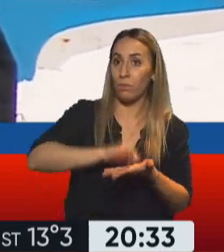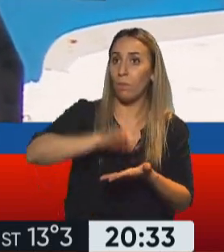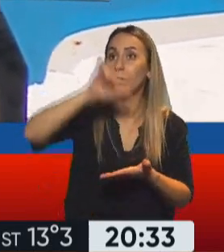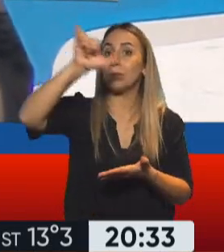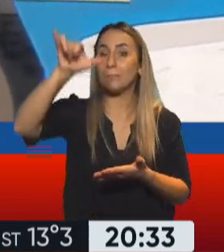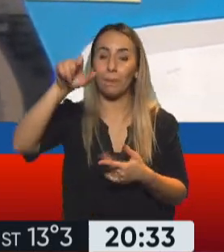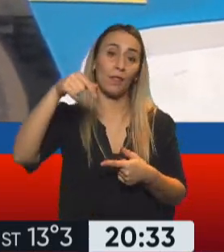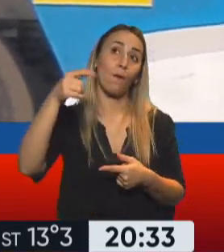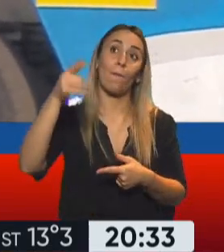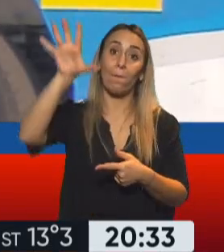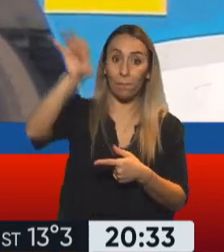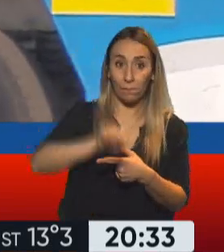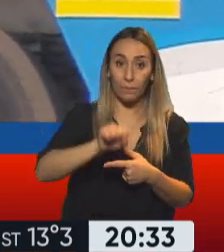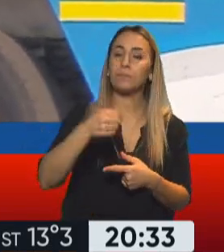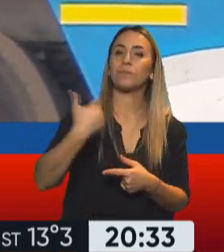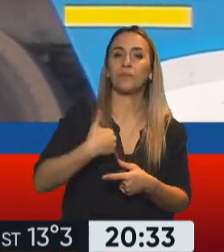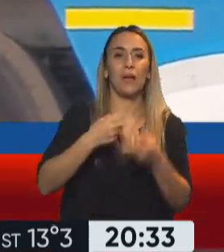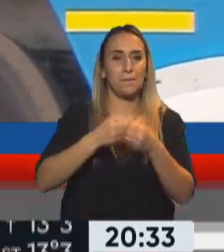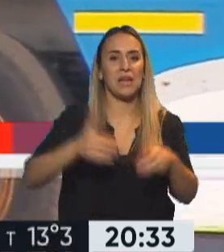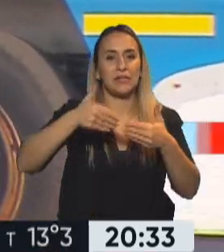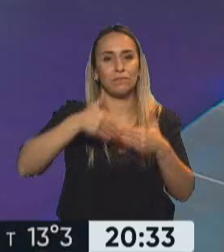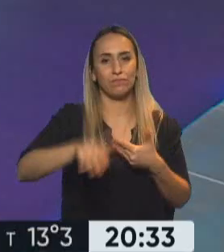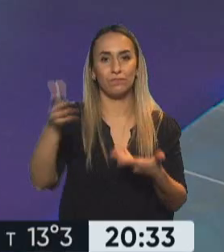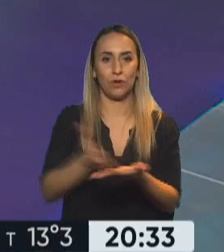en productor de la vacuna sputnik